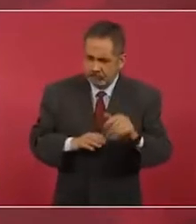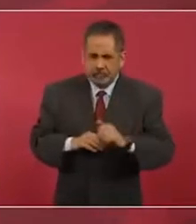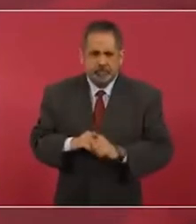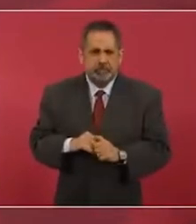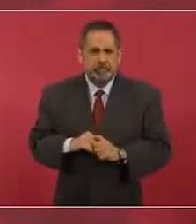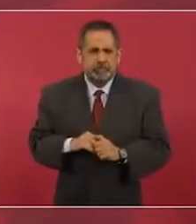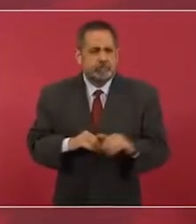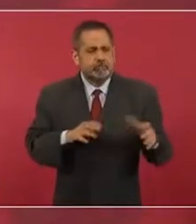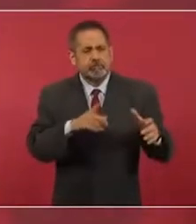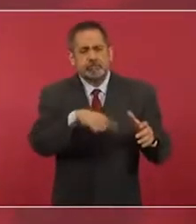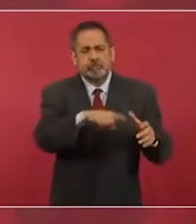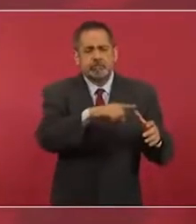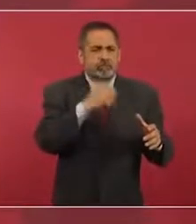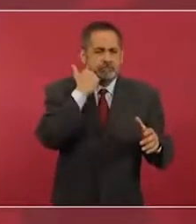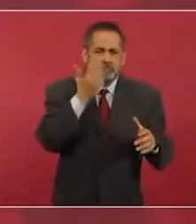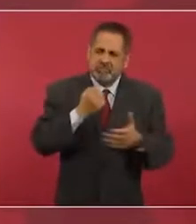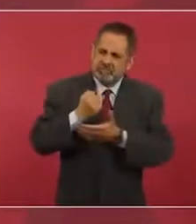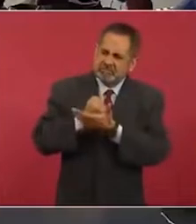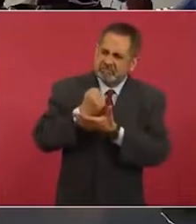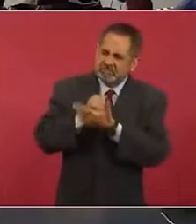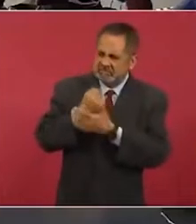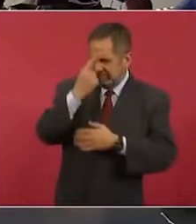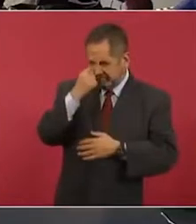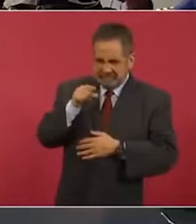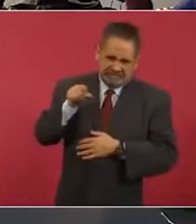quieren forzar,